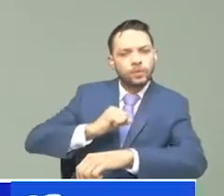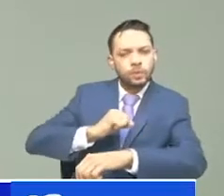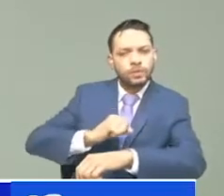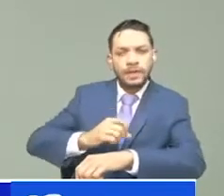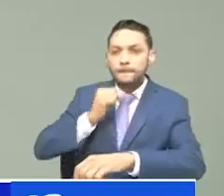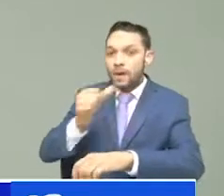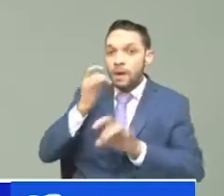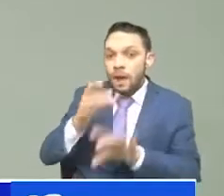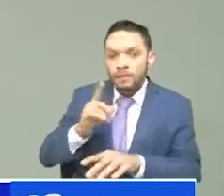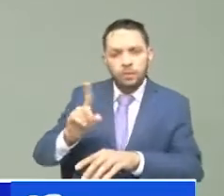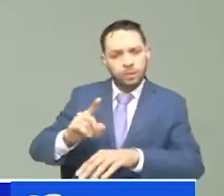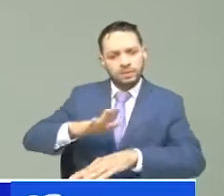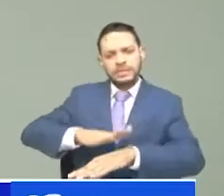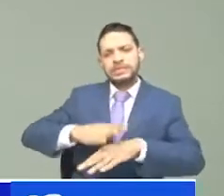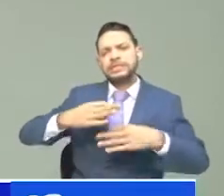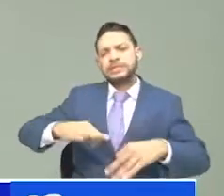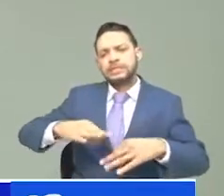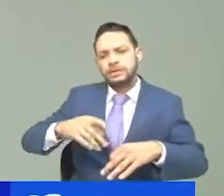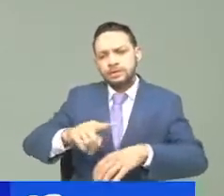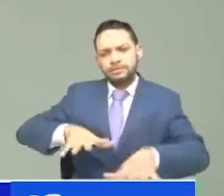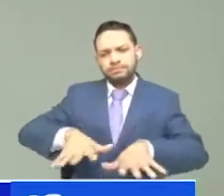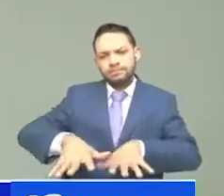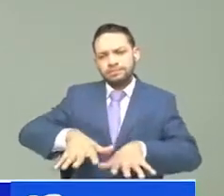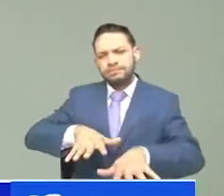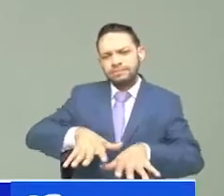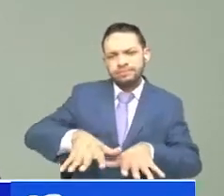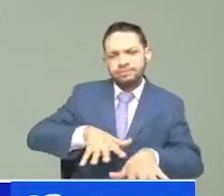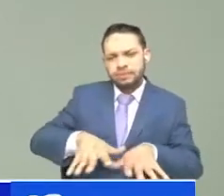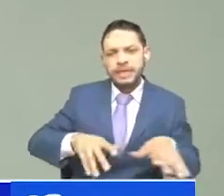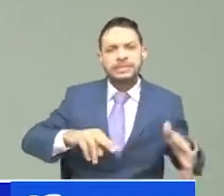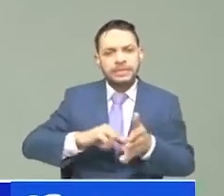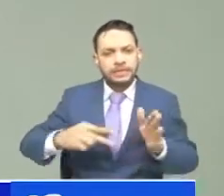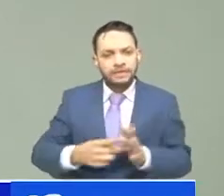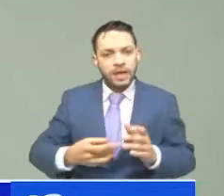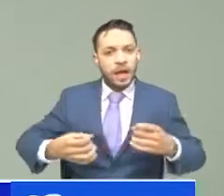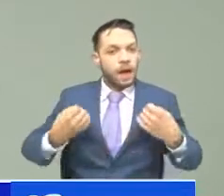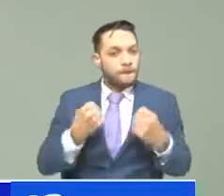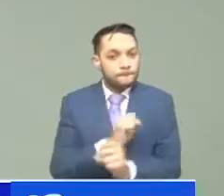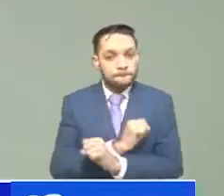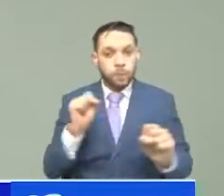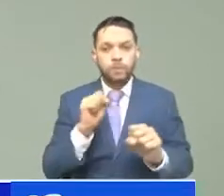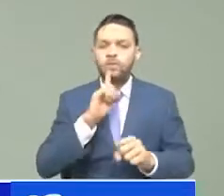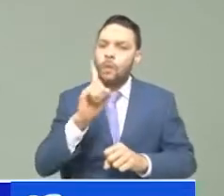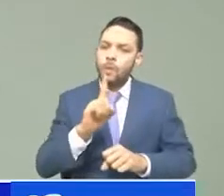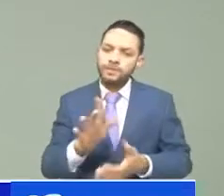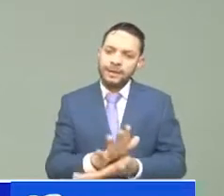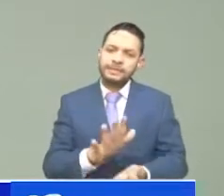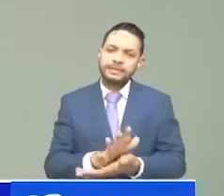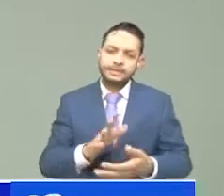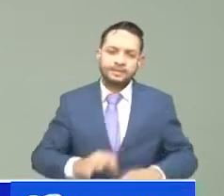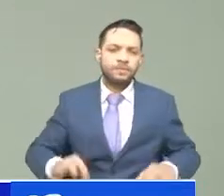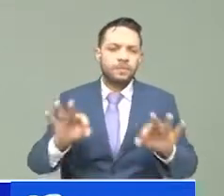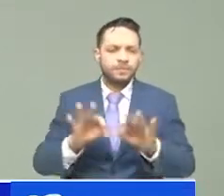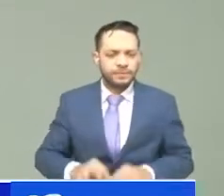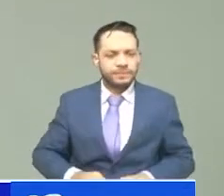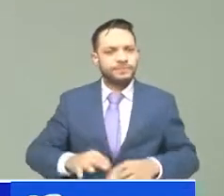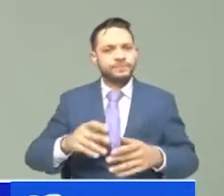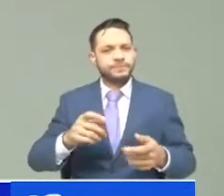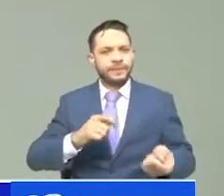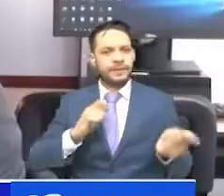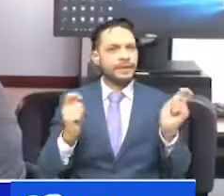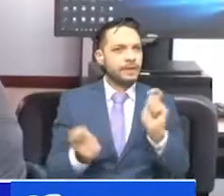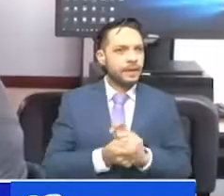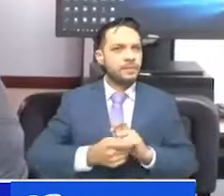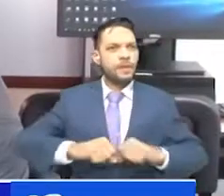todos estos cambios indiquen que esté a puertas de una erupción, lo cual pues tampoco sabemos, pero por el momento pues no amerita un cambio en el